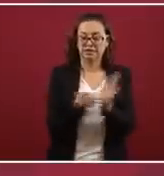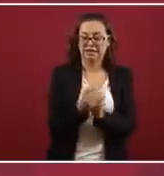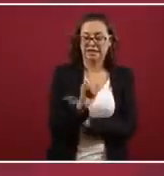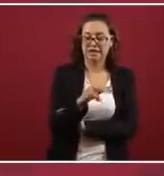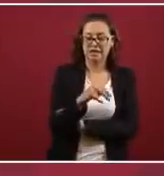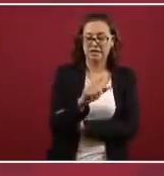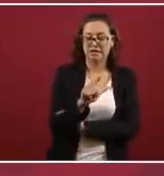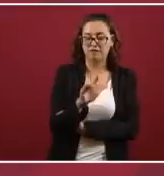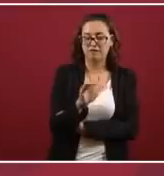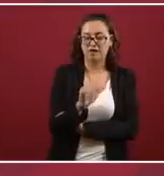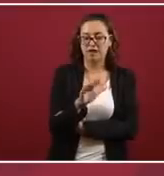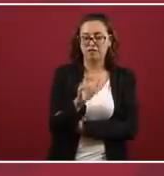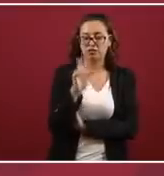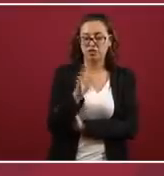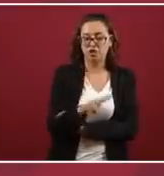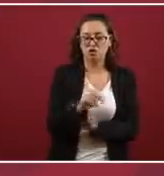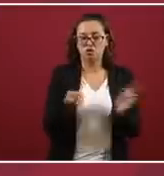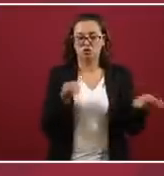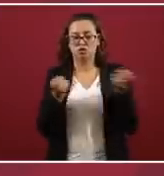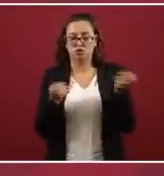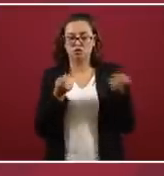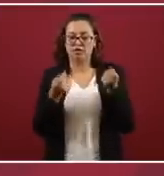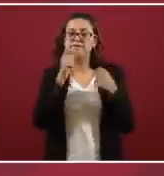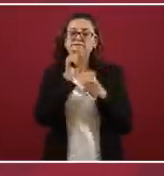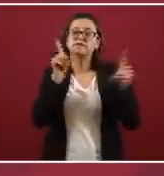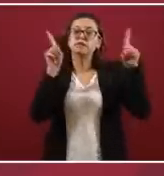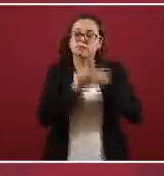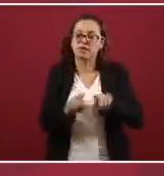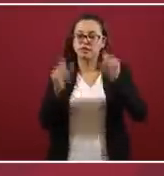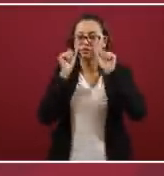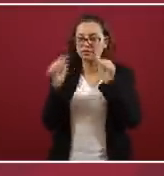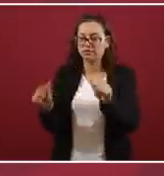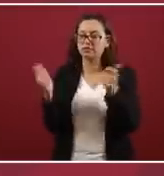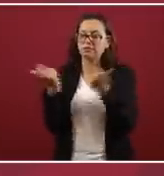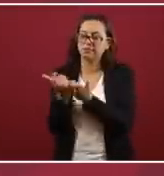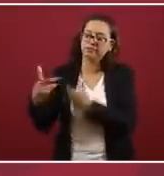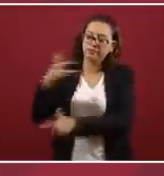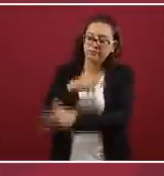se preocupara por el crecimiento económico.